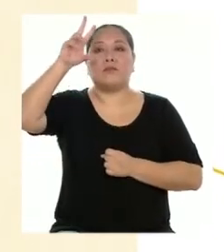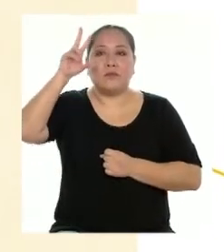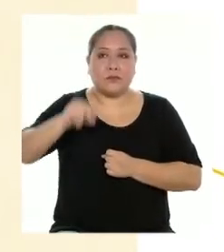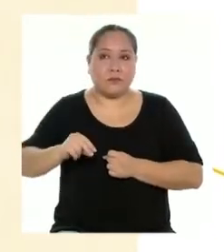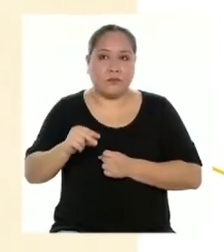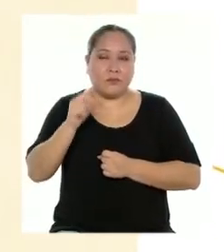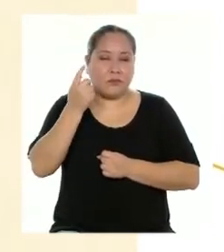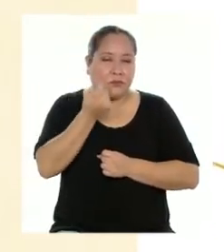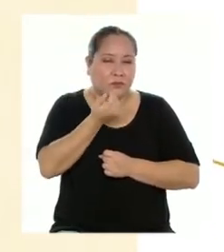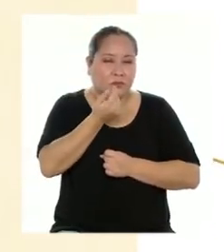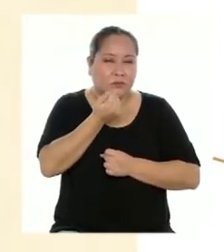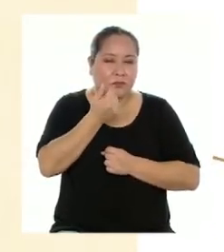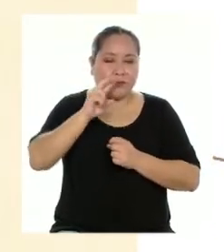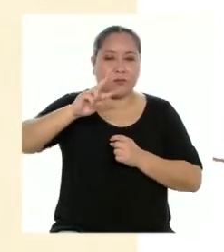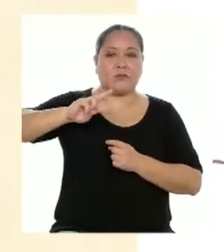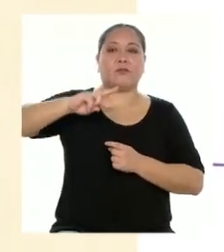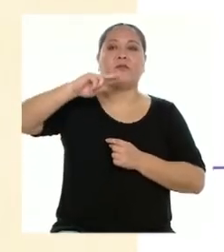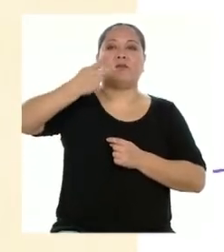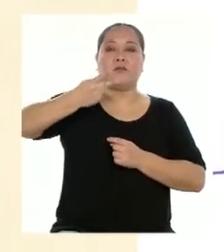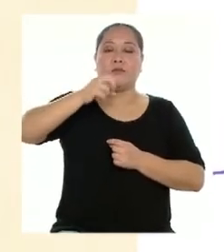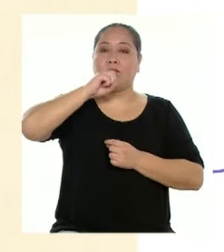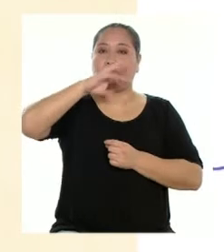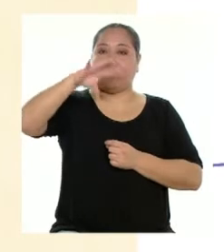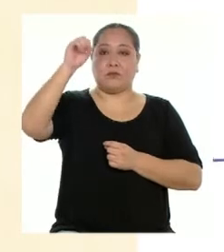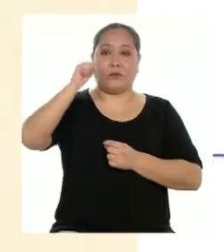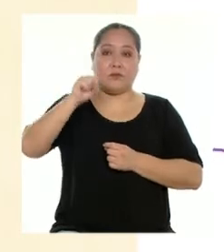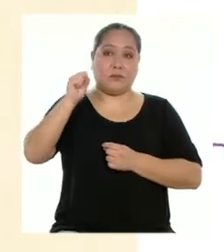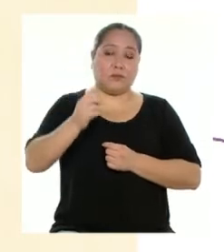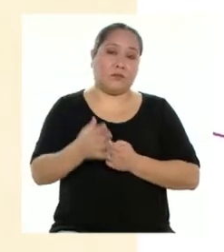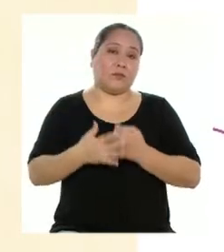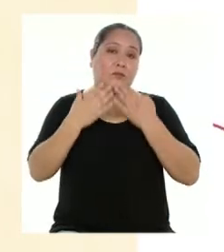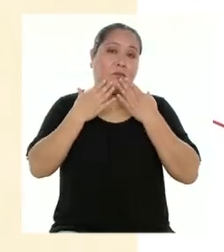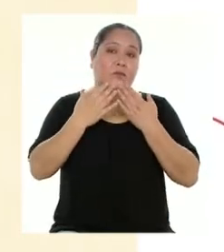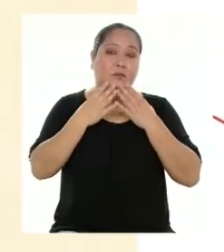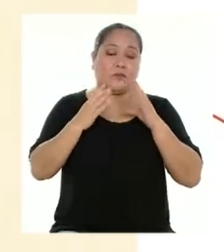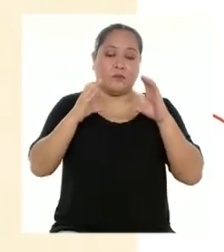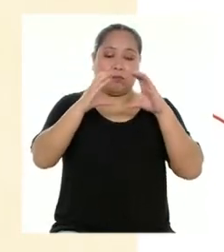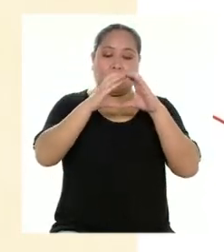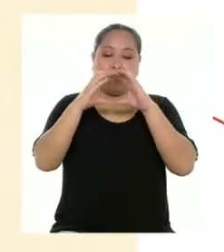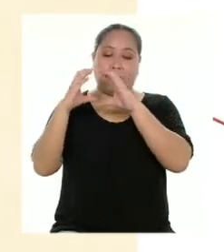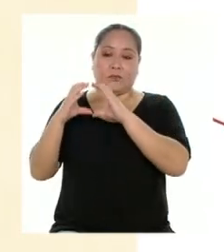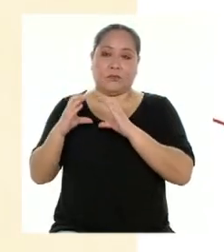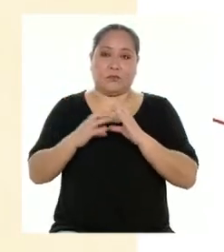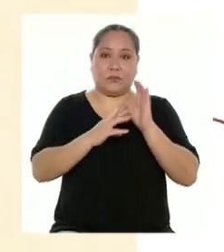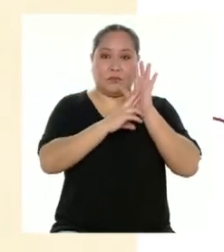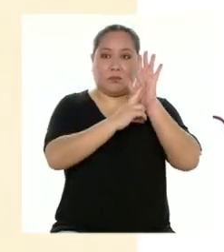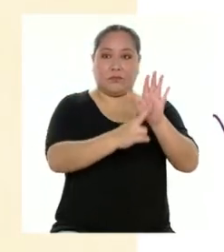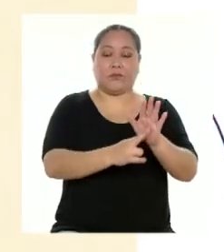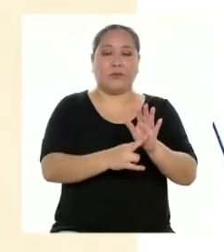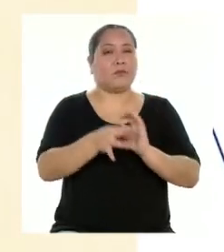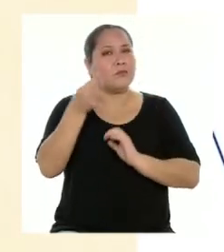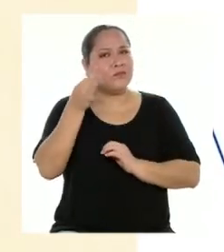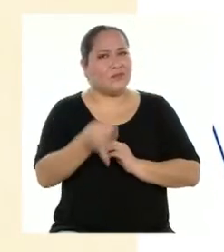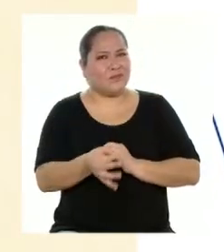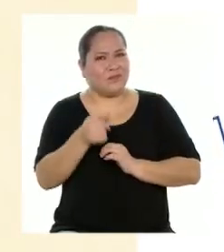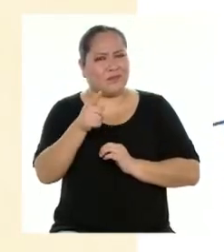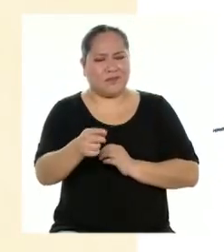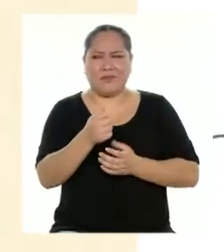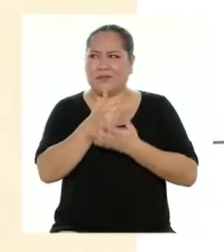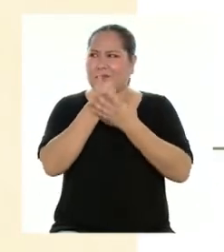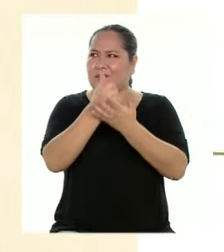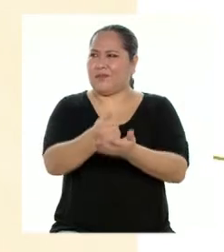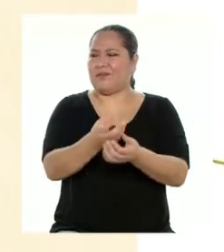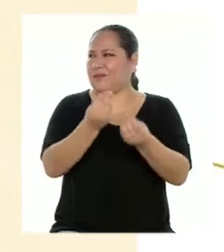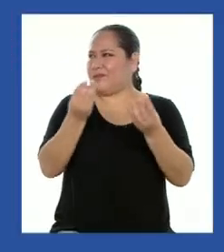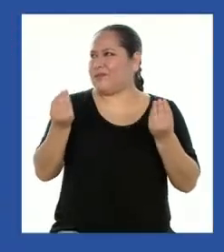casi doble de los que dijeron que sí, gracias al tamaño del sector que los representa. De verdad que son de gran ayuda